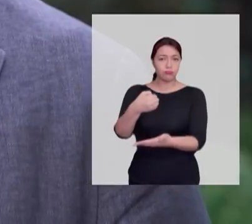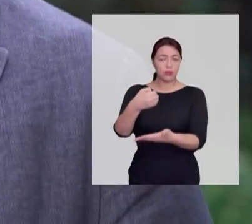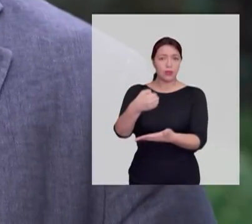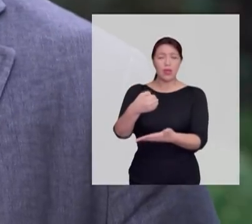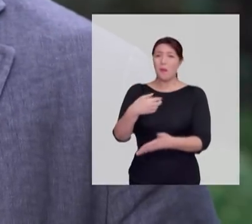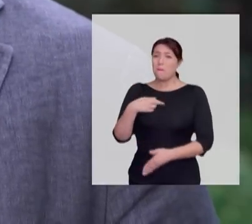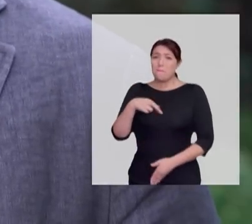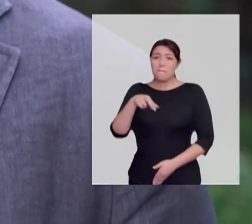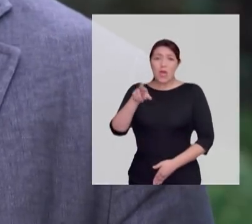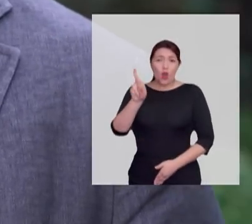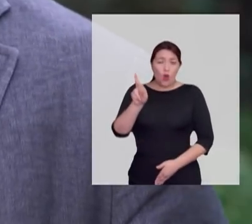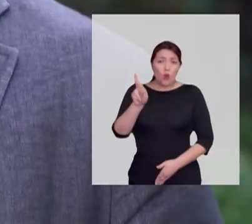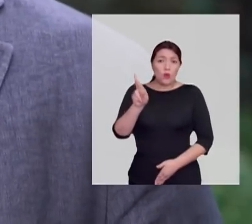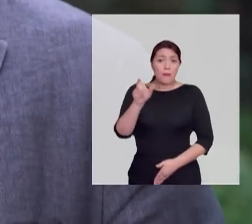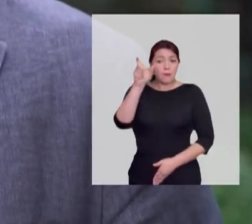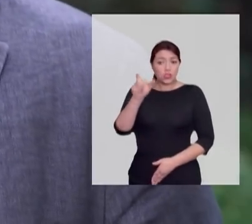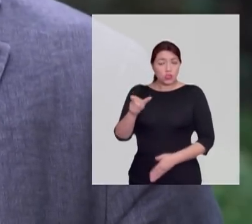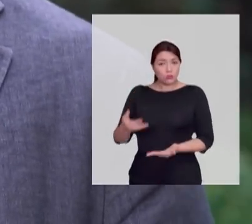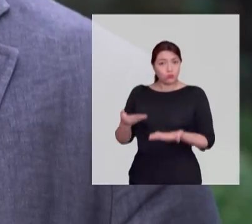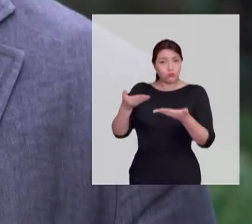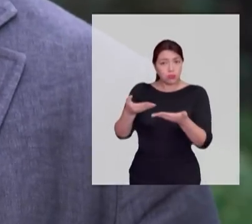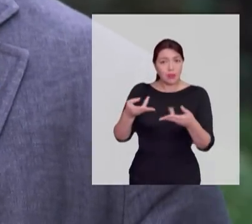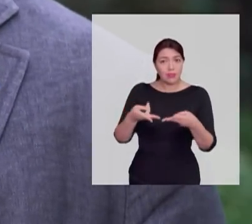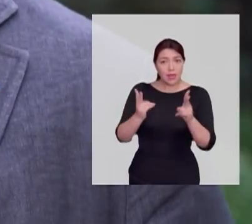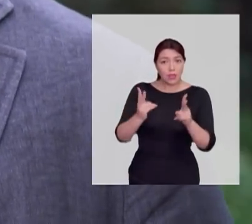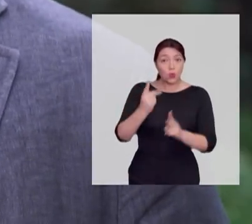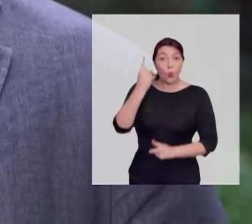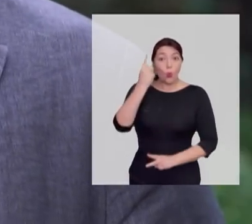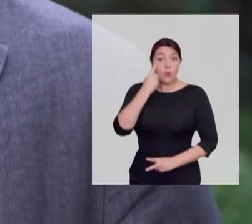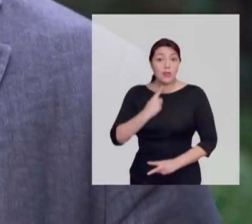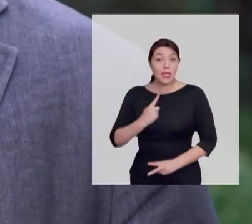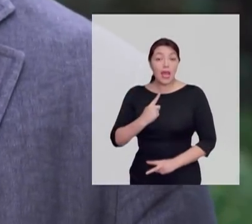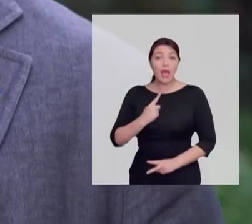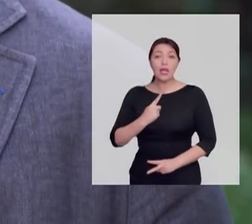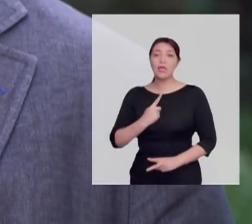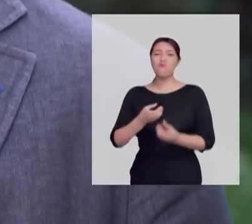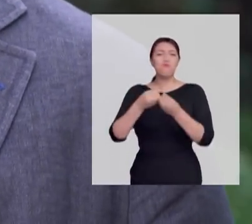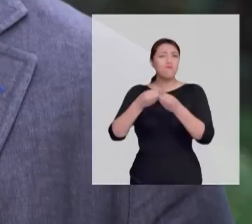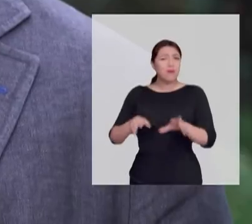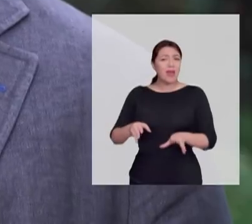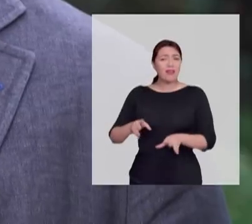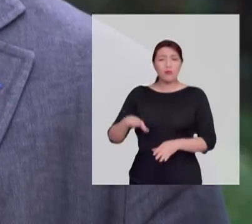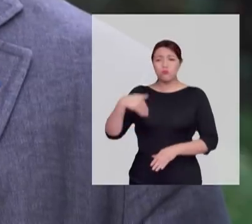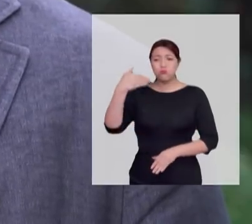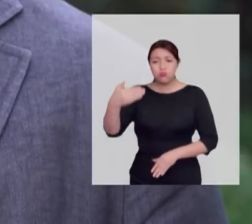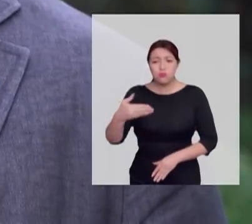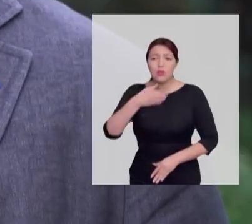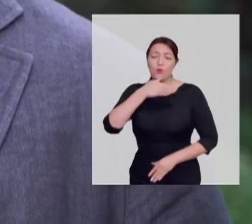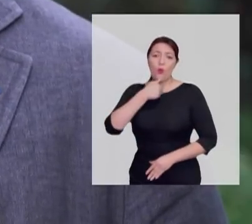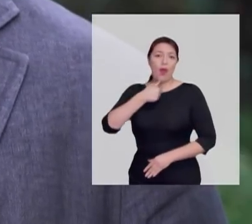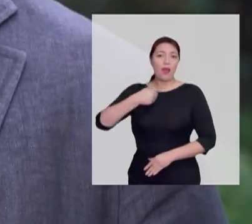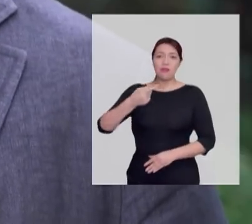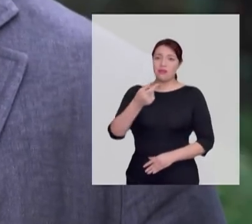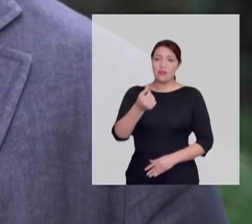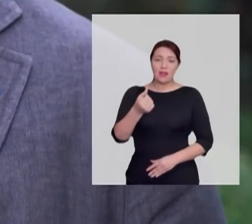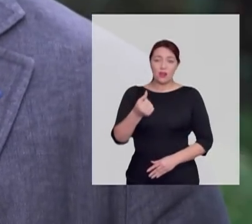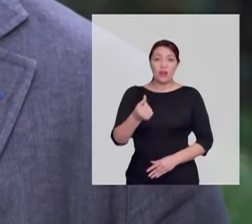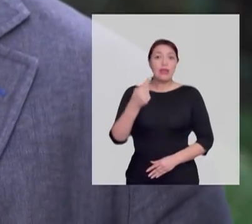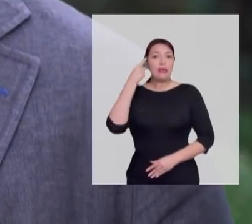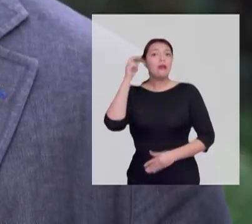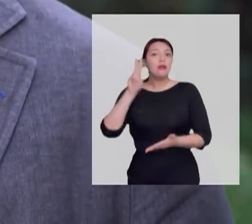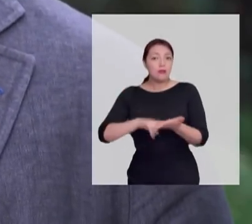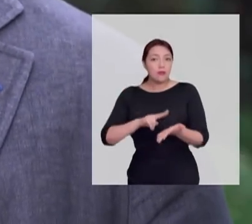financiados. Porque no hay cosa peor que una persona reciba un derecho un día y porque no hay plata, lo pierda al día siguiente. Y